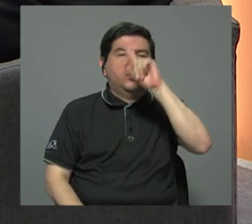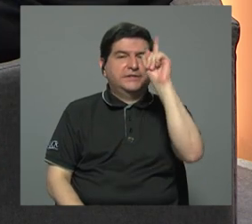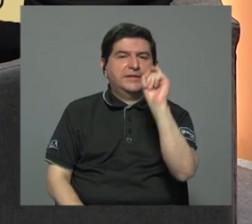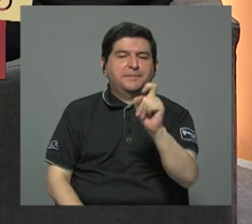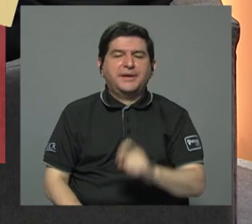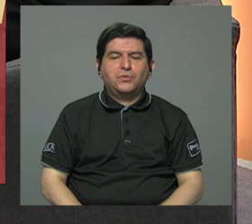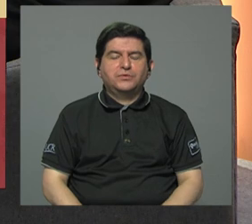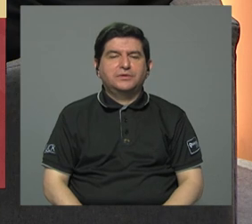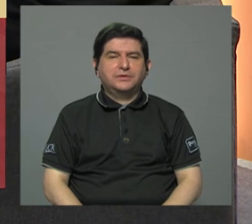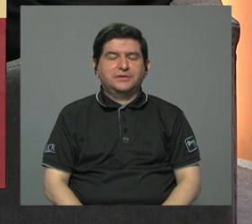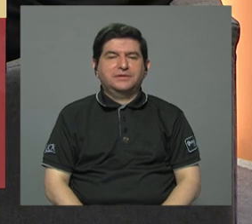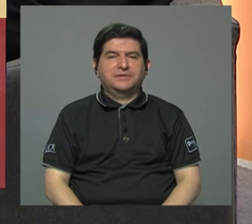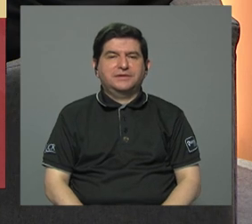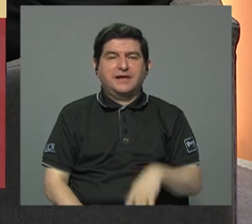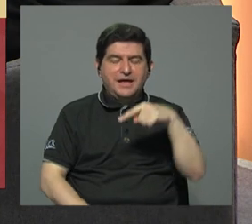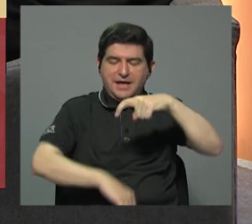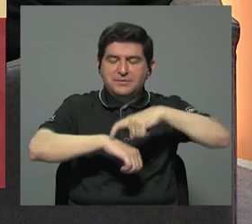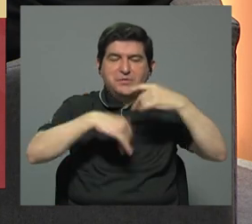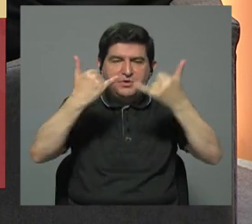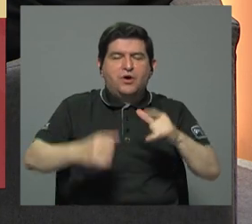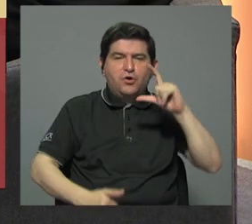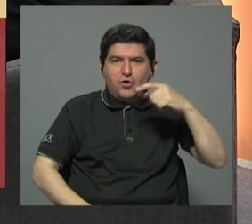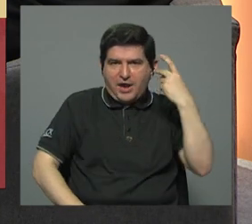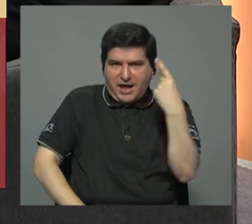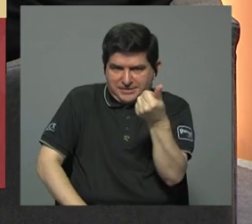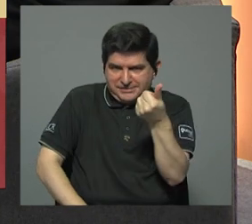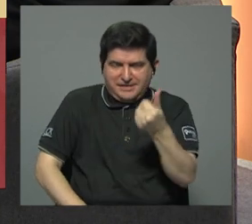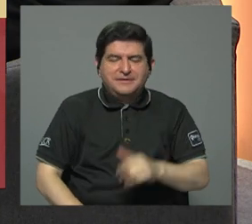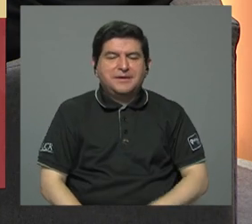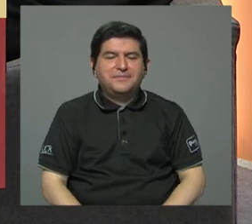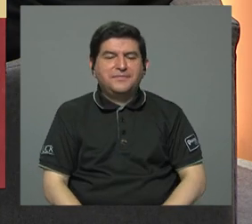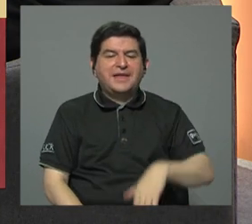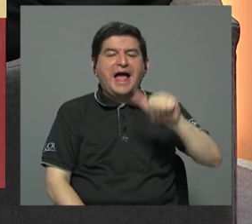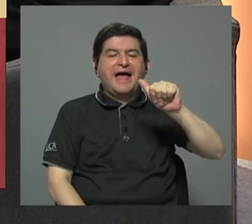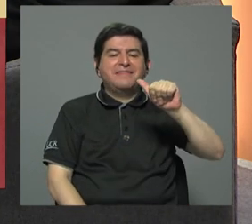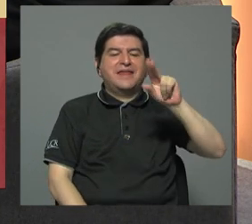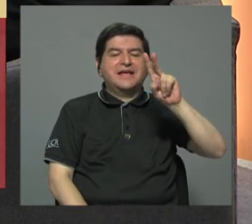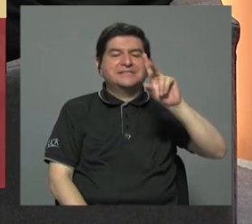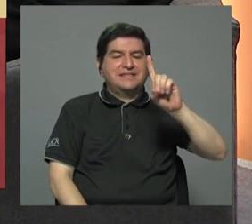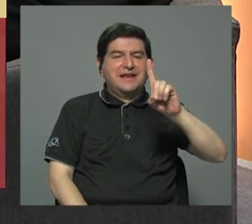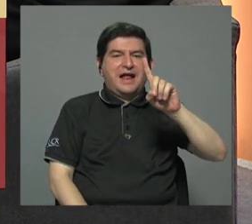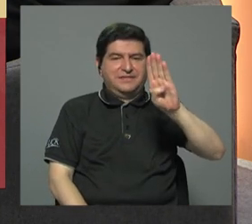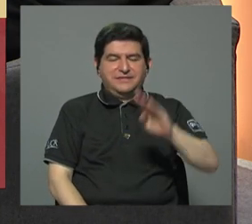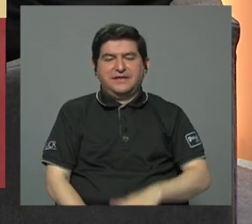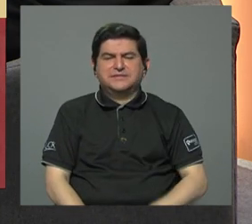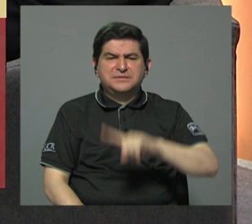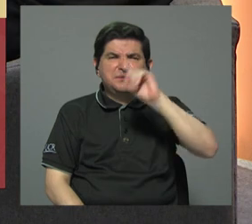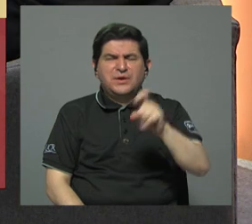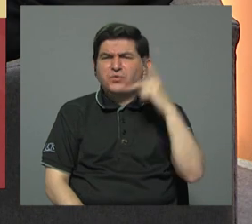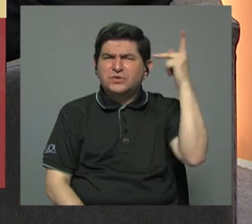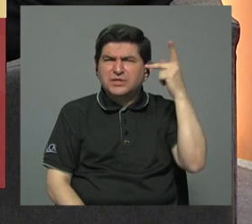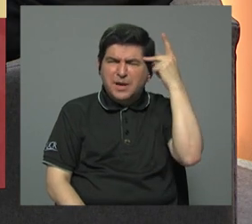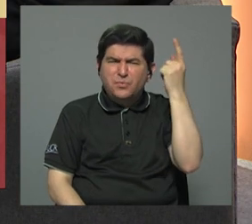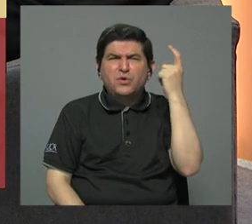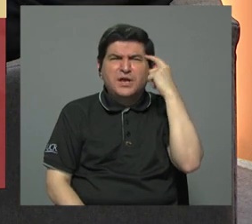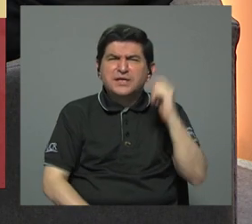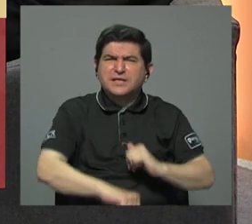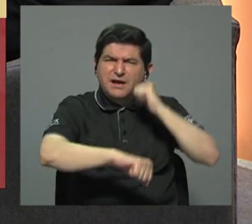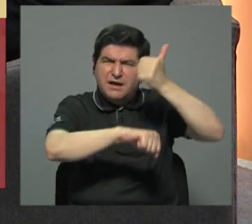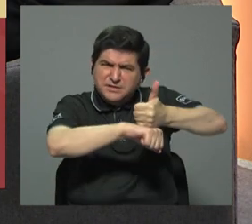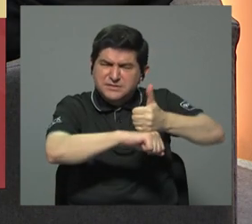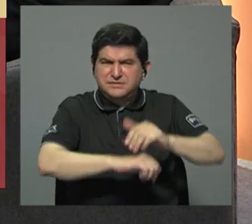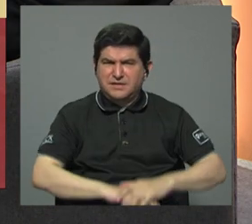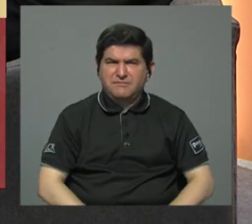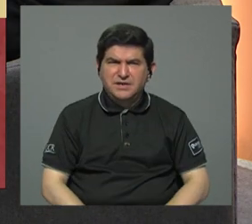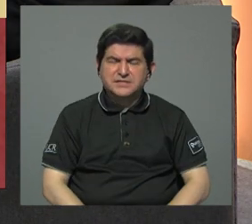consultas y comentarios que tenemos en este momento. A continuación, Andrés Dinartes B. pregunta: ¿qué políticas piensan implementar